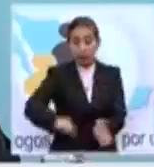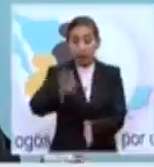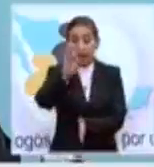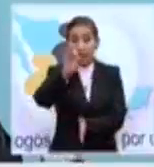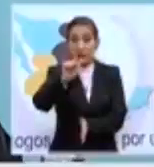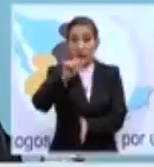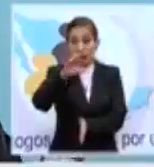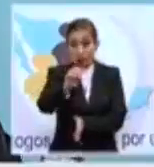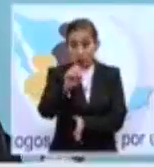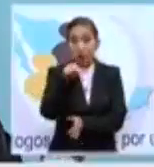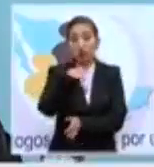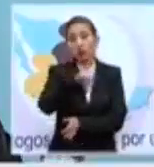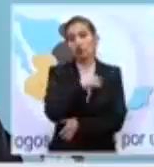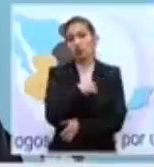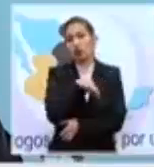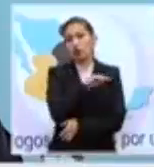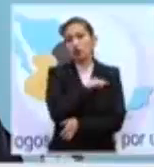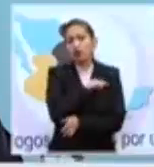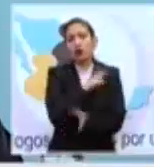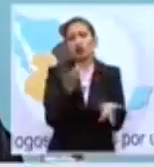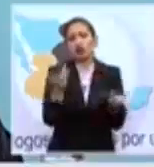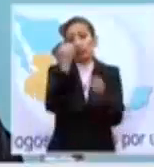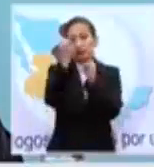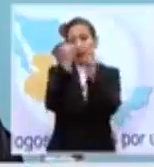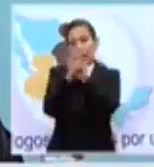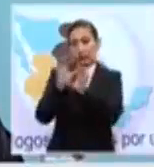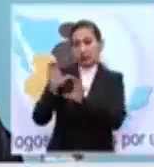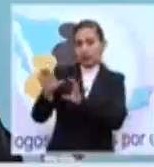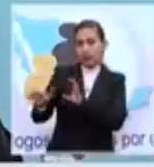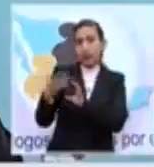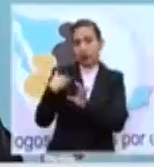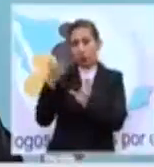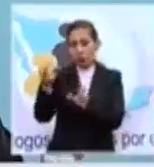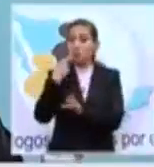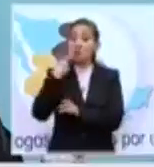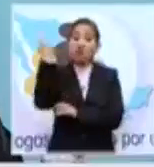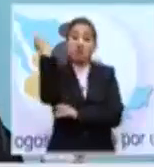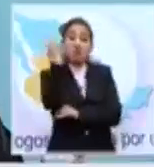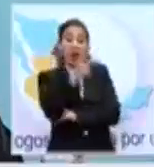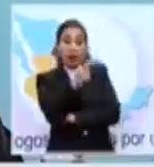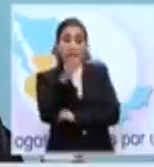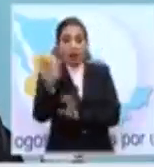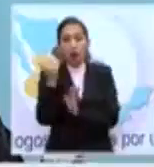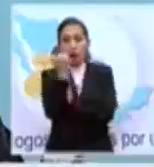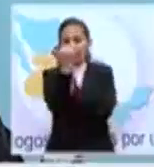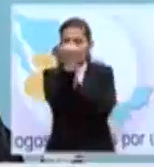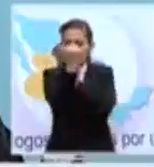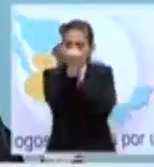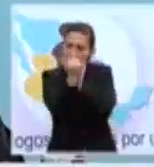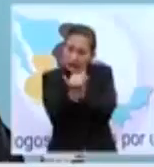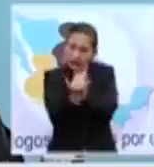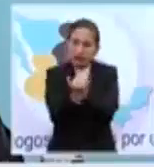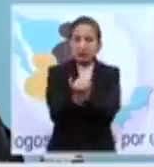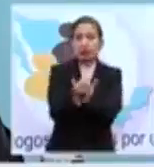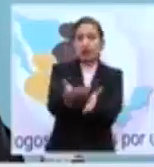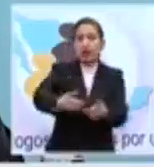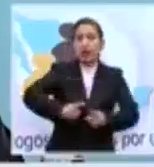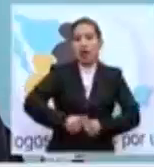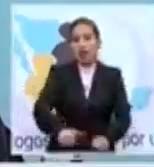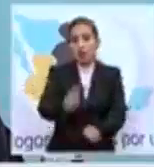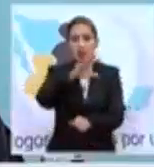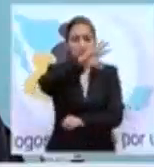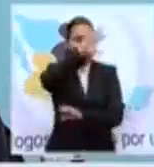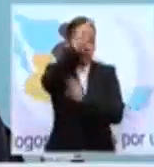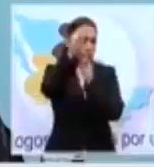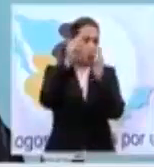FAO, nosotros a nivel internacional pues tenemos el mandato de disminuir el hambre en general